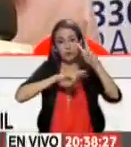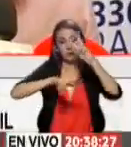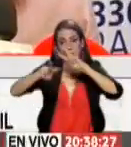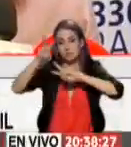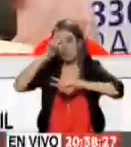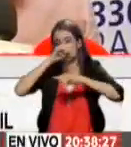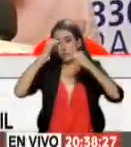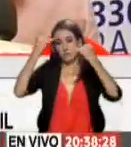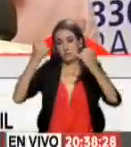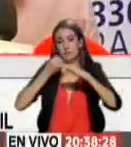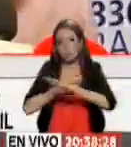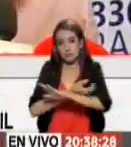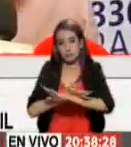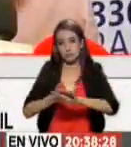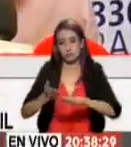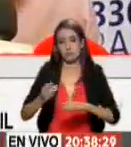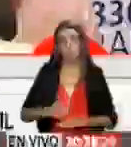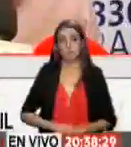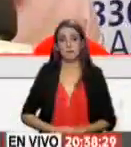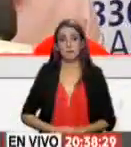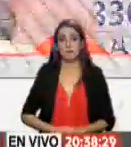opciones de financiamiento externo.